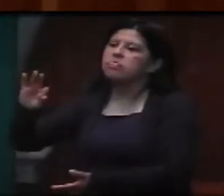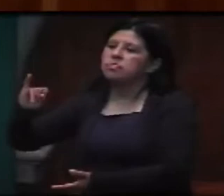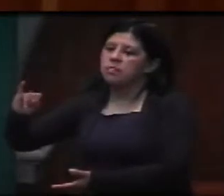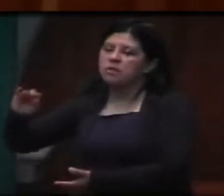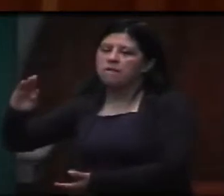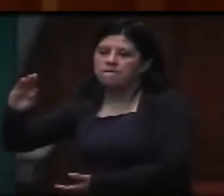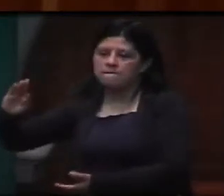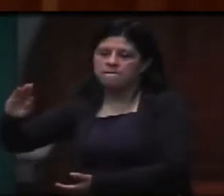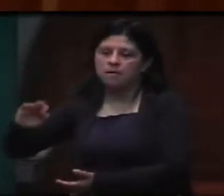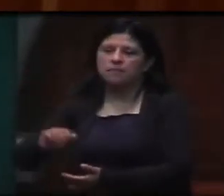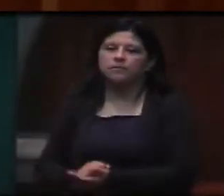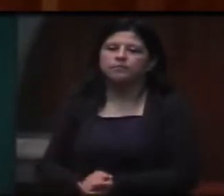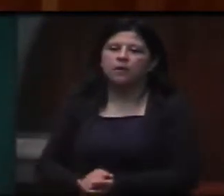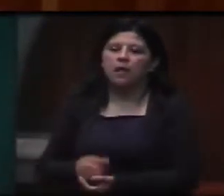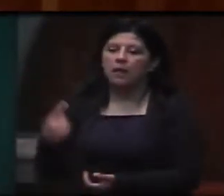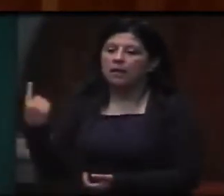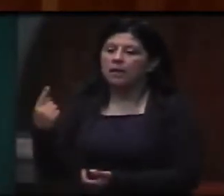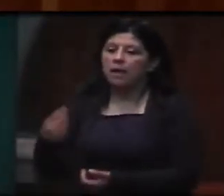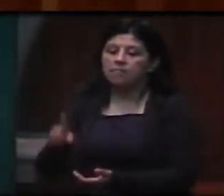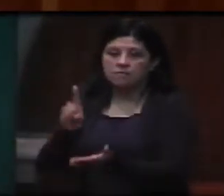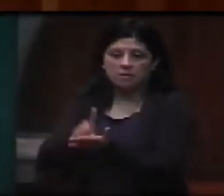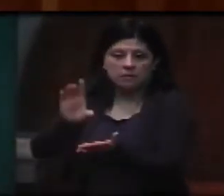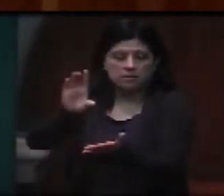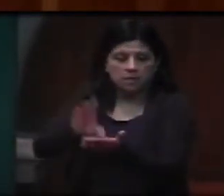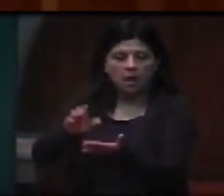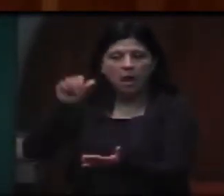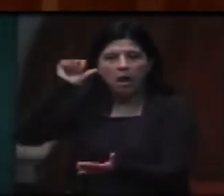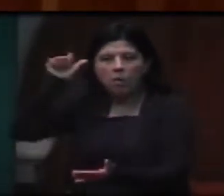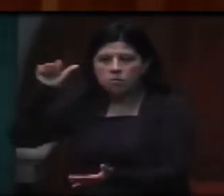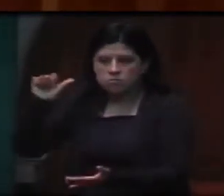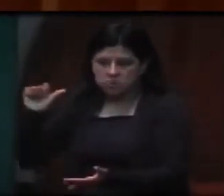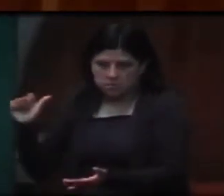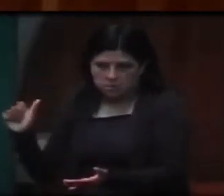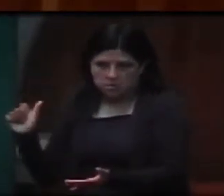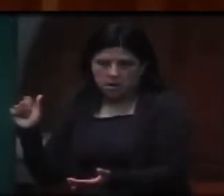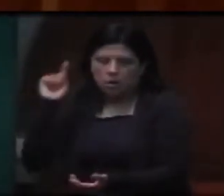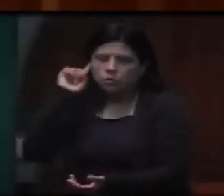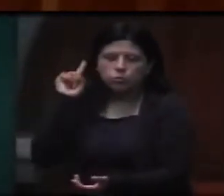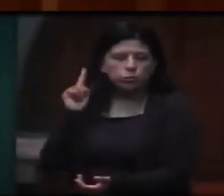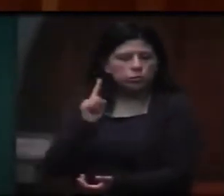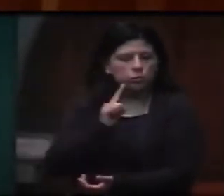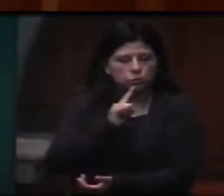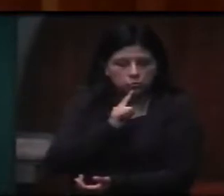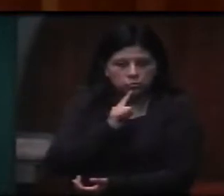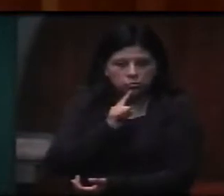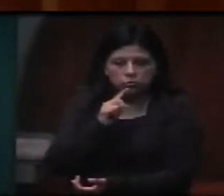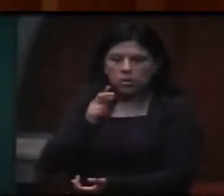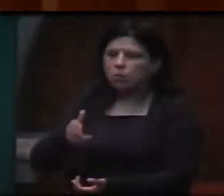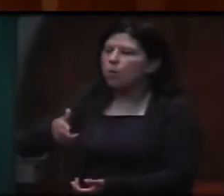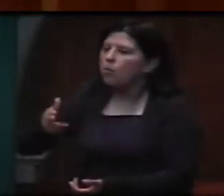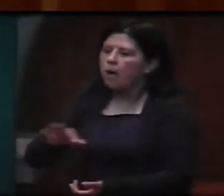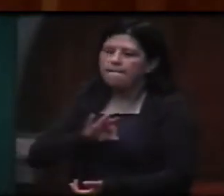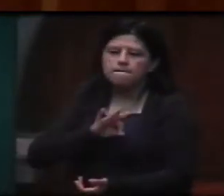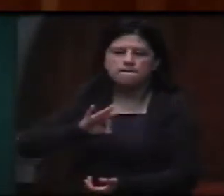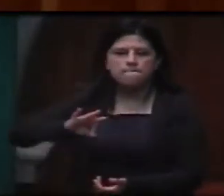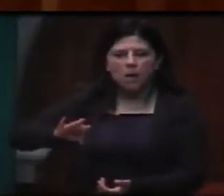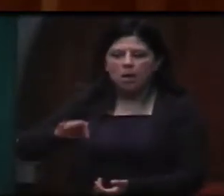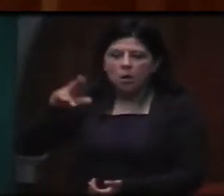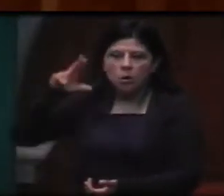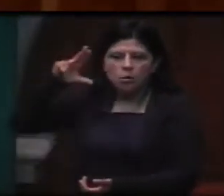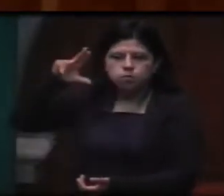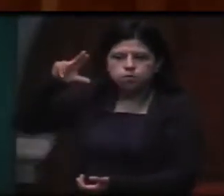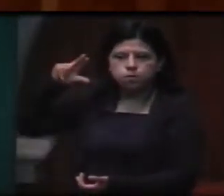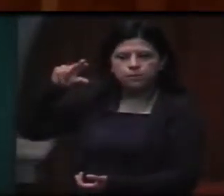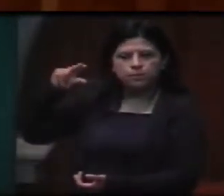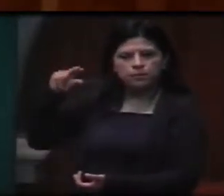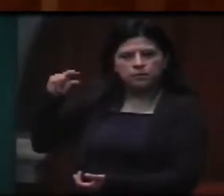indica que la discapacidad auditiva la podemos entender como la falta, pérdida o